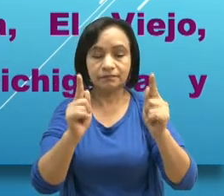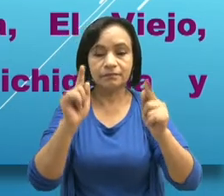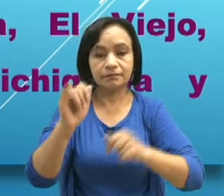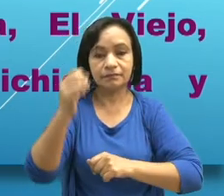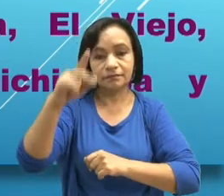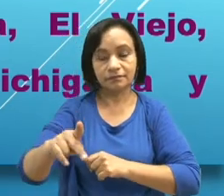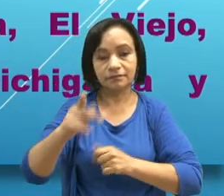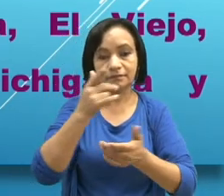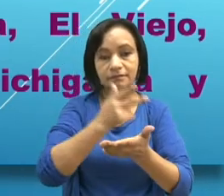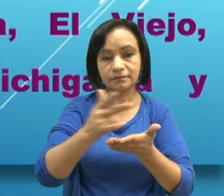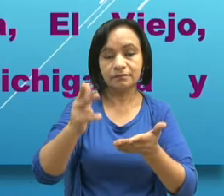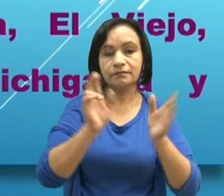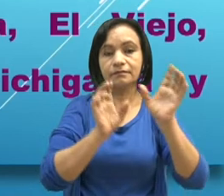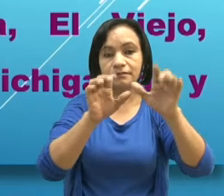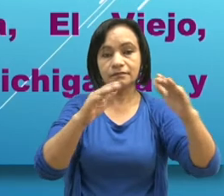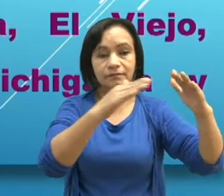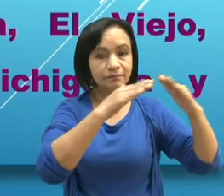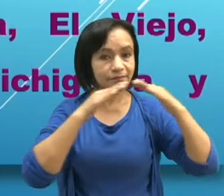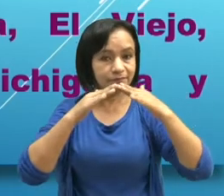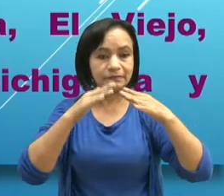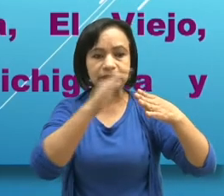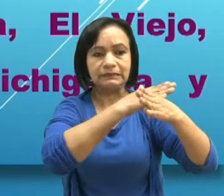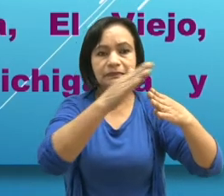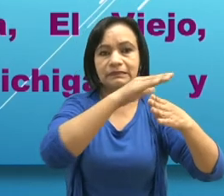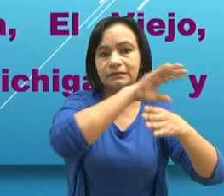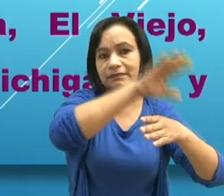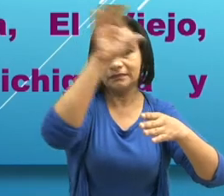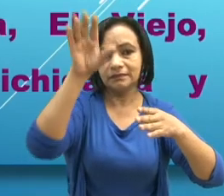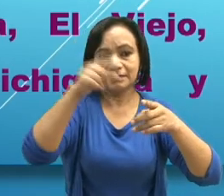Jinotepe, Chichigalpa y León. Ahí estamos esos proyectos. Una vez que